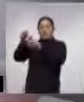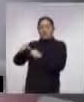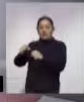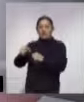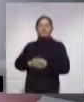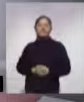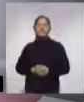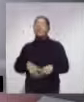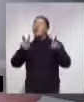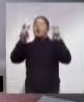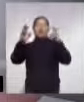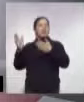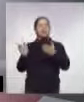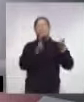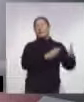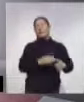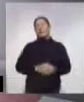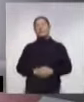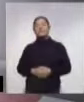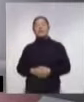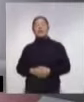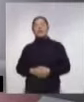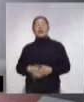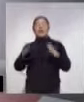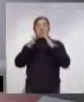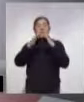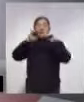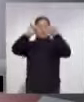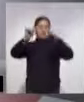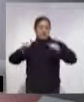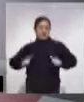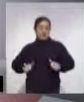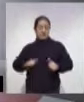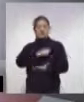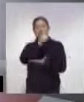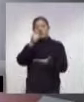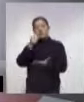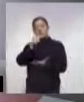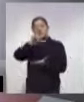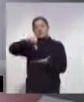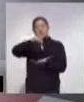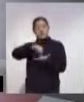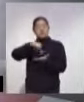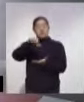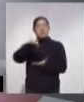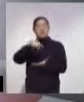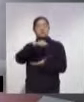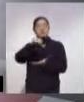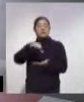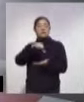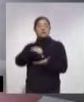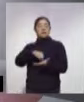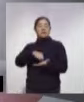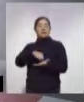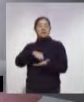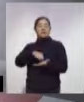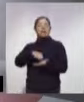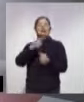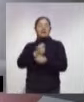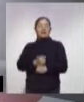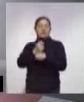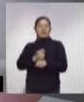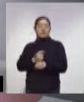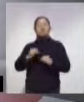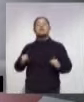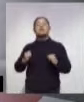Vamos a otro tema. Le comento que la Casa de las Artesanías, el Centro de Rehabilitación Integral y los Institutos del Deporte